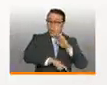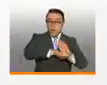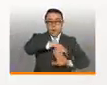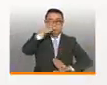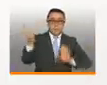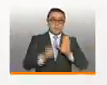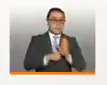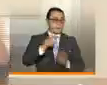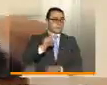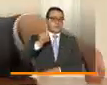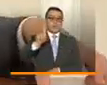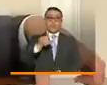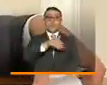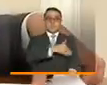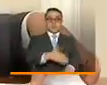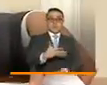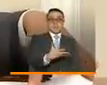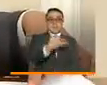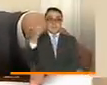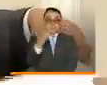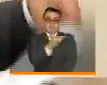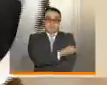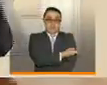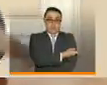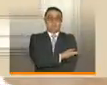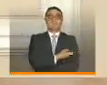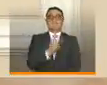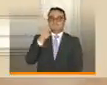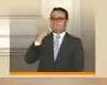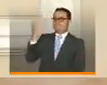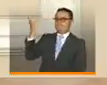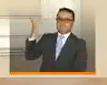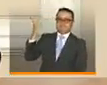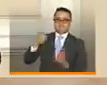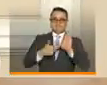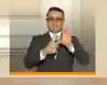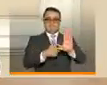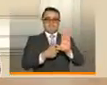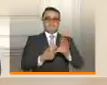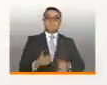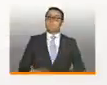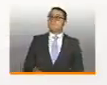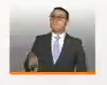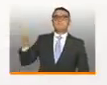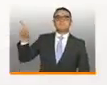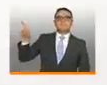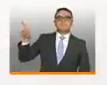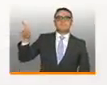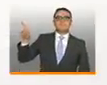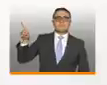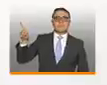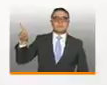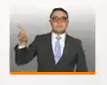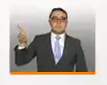61.500.000 de dosis, lo cual nos presenta la siguiente gráfica, ya lo que sería la gráfica en número